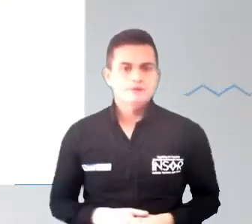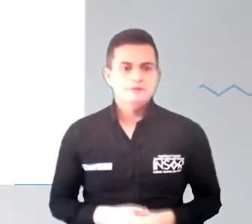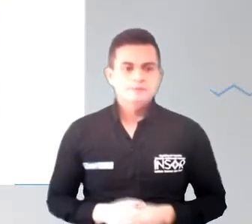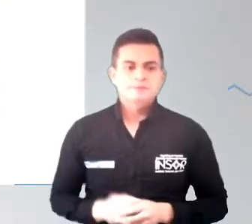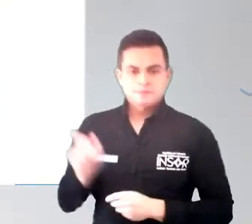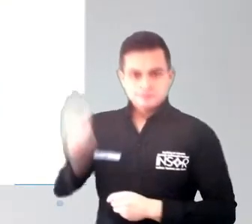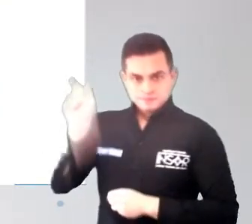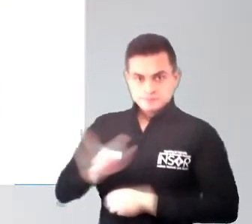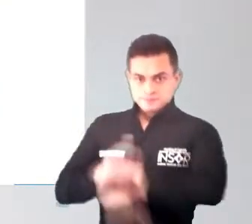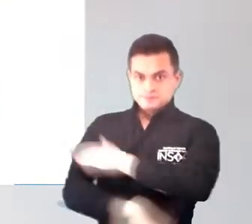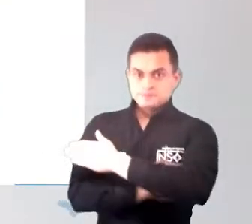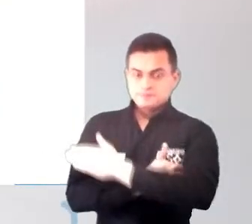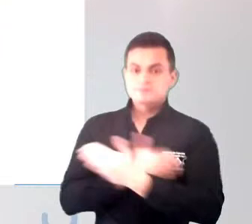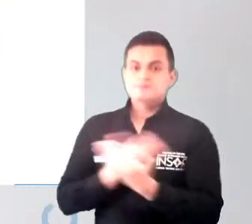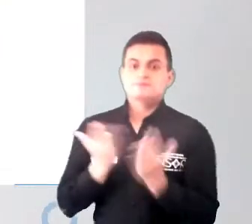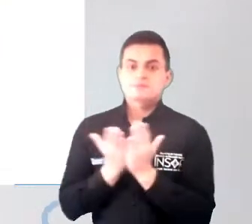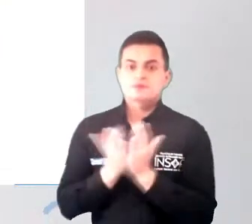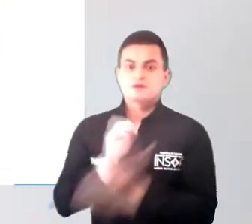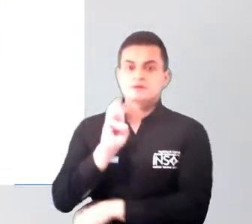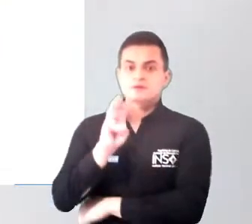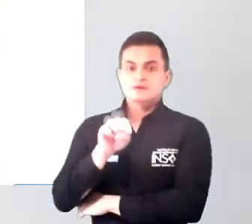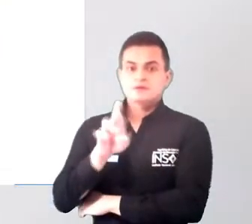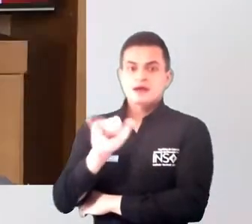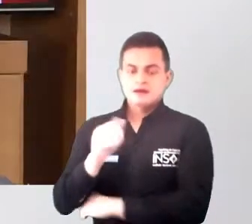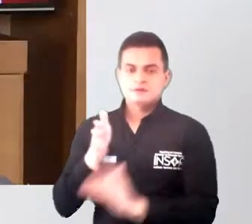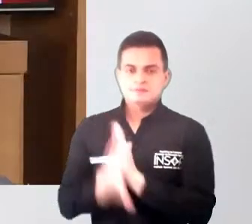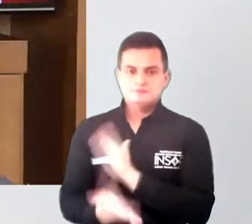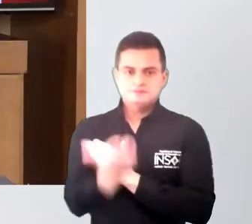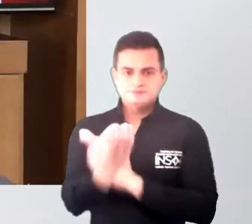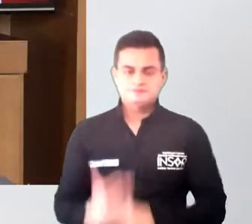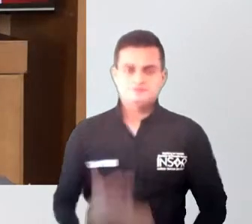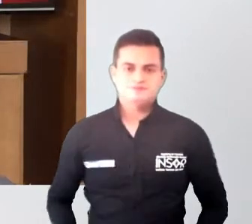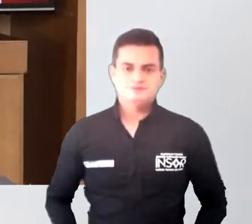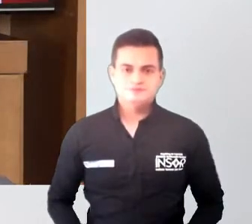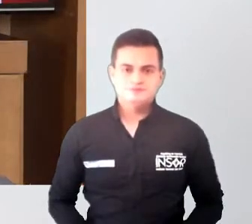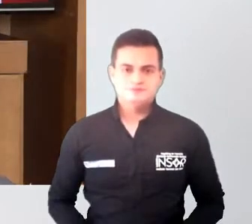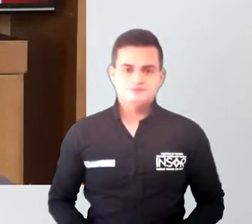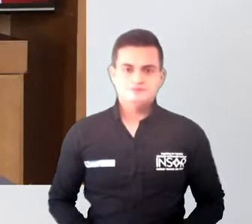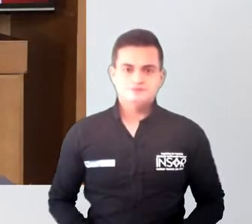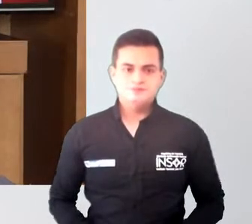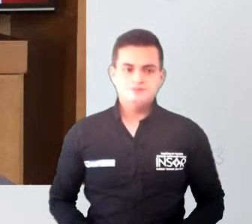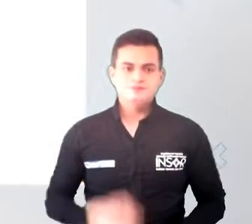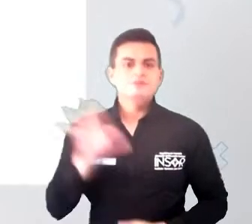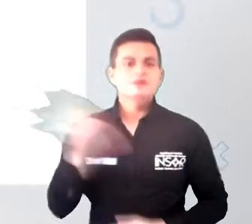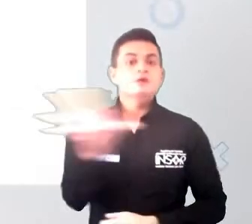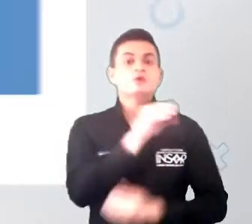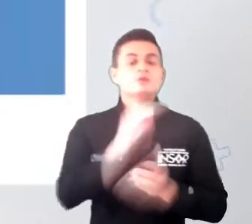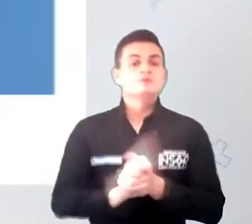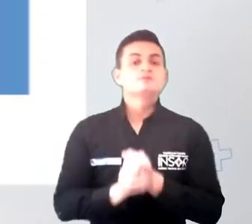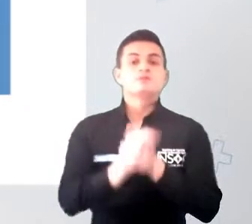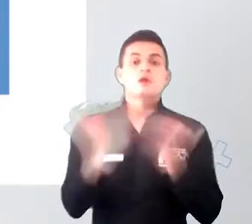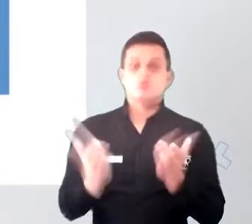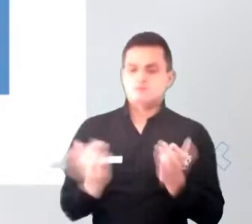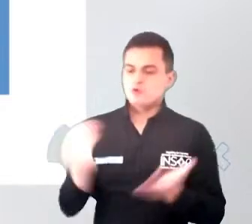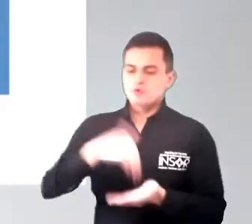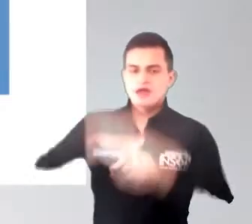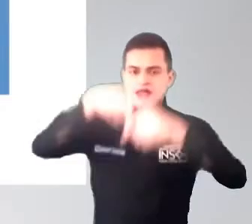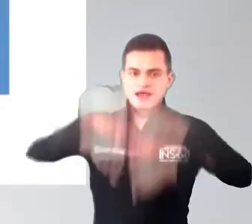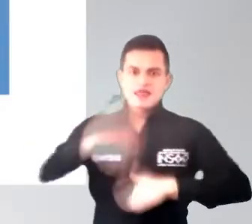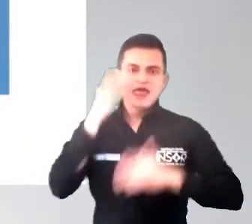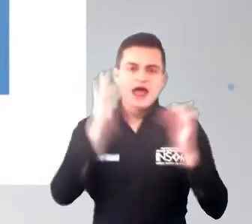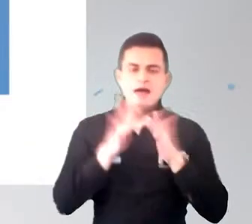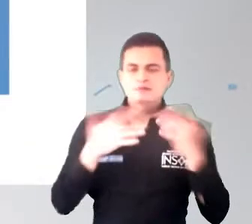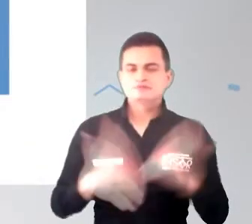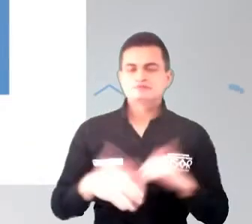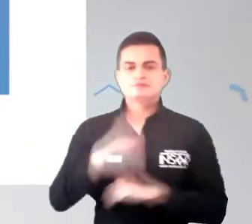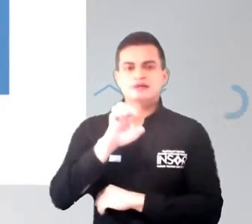ministra María Victoria Angulo González. Un saludo a todos. Nuevamente estamos acá reunidos en Educatec, una alianza